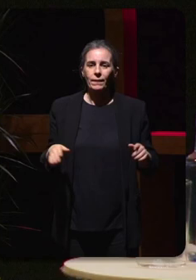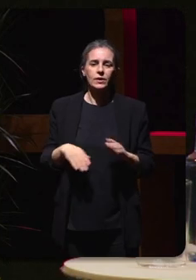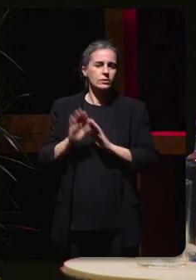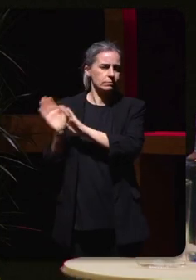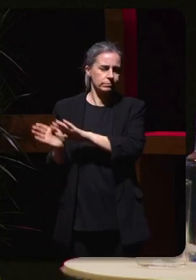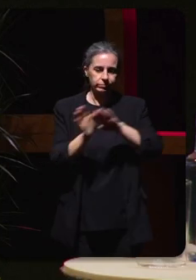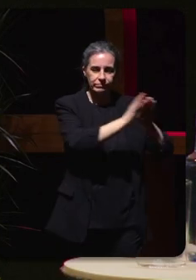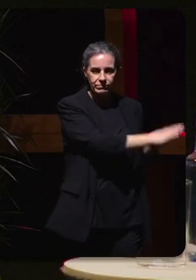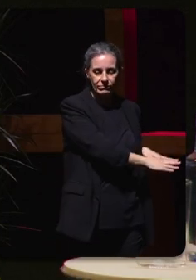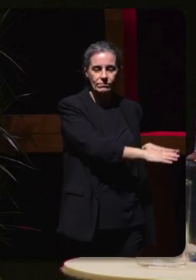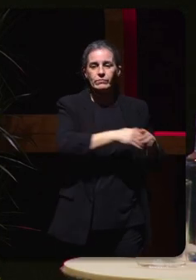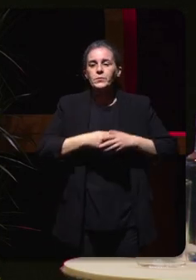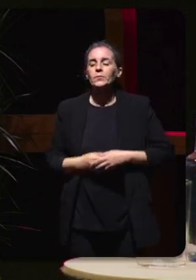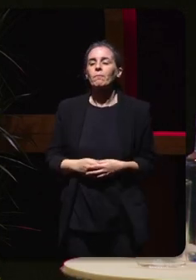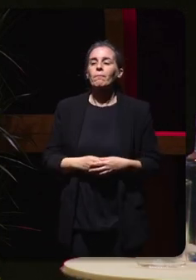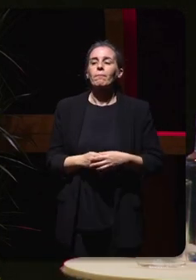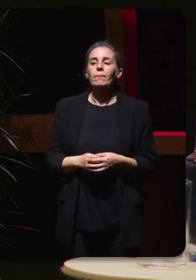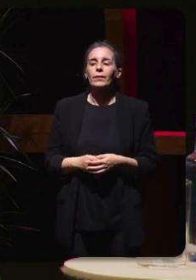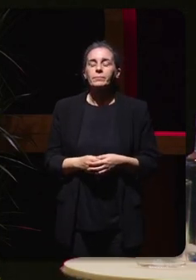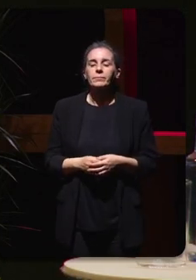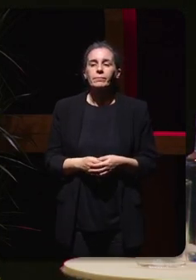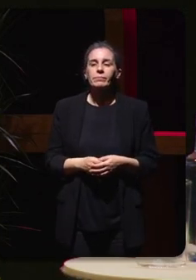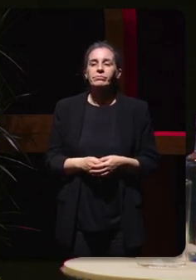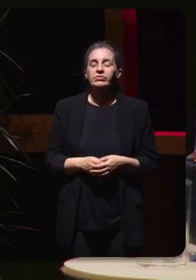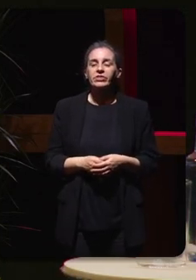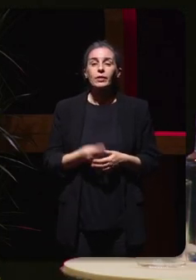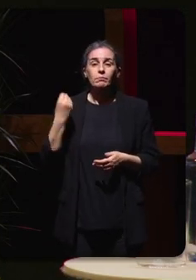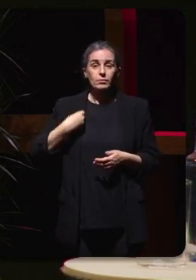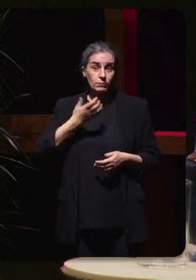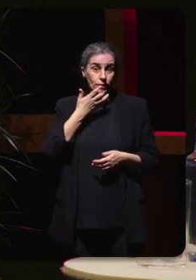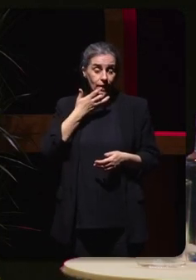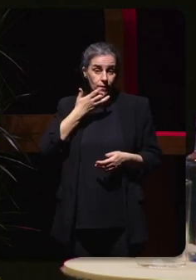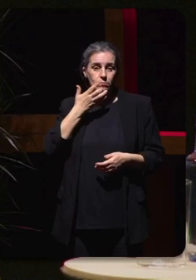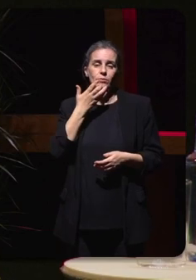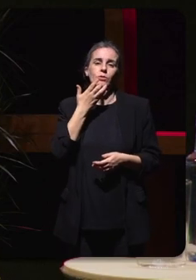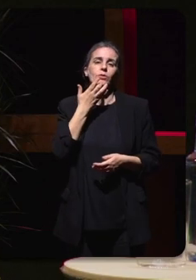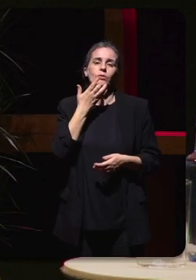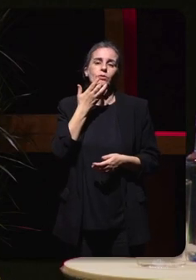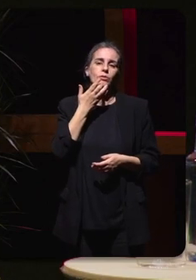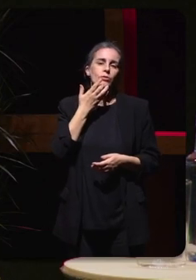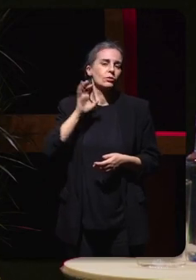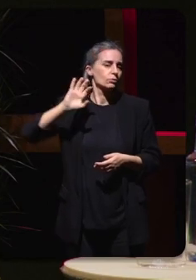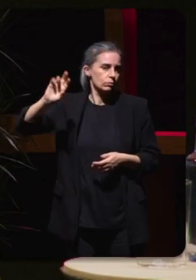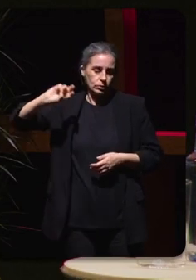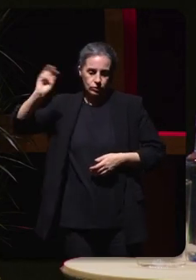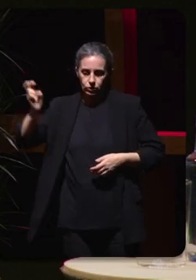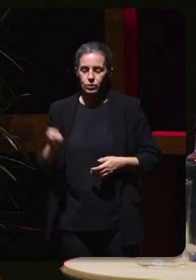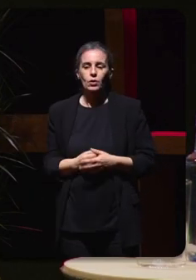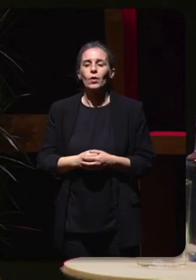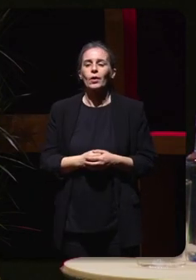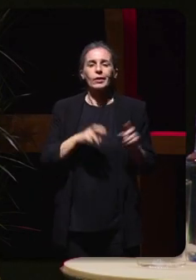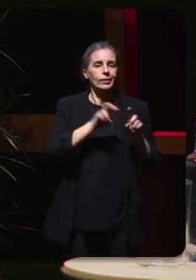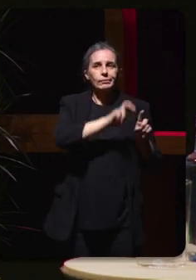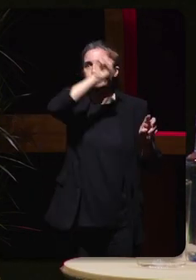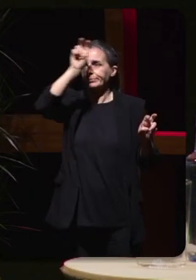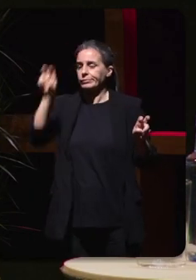motivo de otra charla, ¿no? Por ejemplo, en otras saltas de continente, ¿no? Y entonces pues, te vas